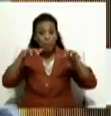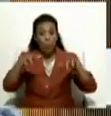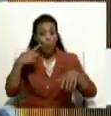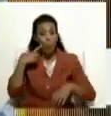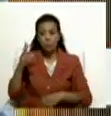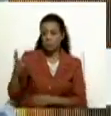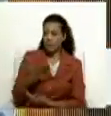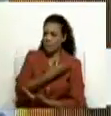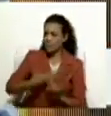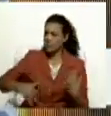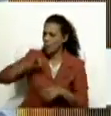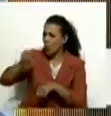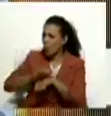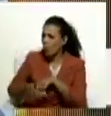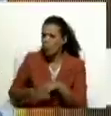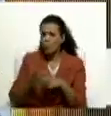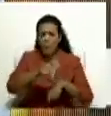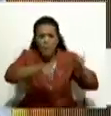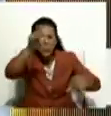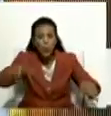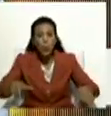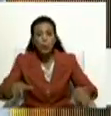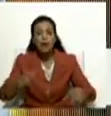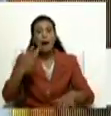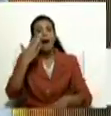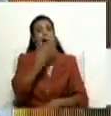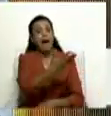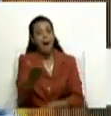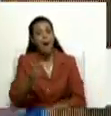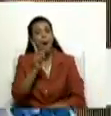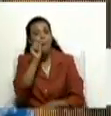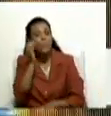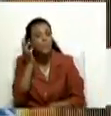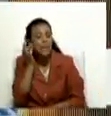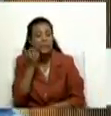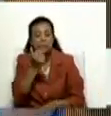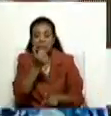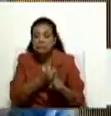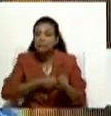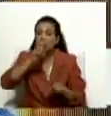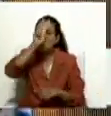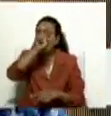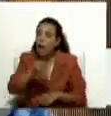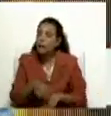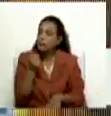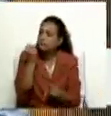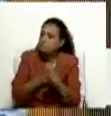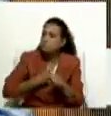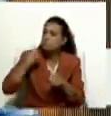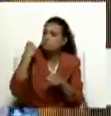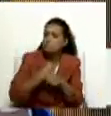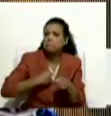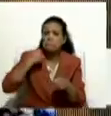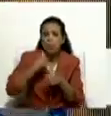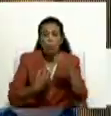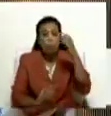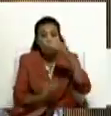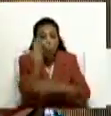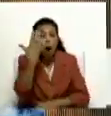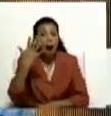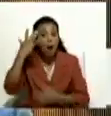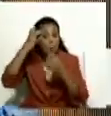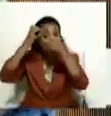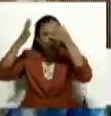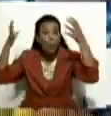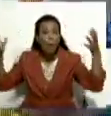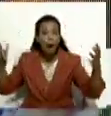tierra vemos reivindicado el sueño de muchos hombres y muchas mujeres que diariamente han trabajado por construir lo que ustedes han